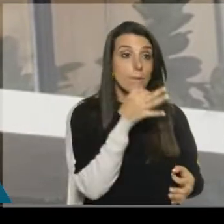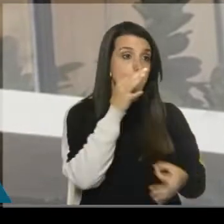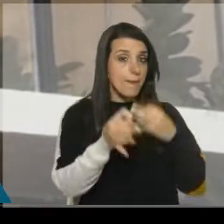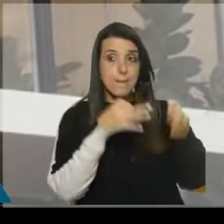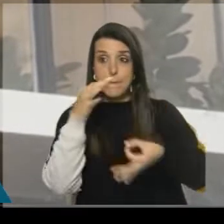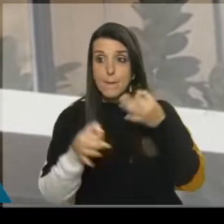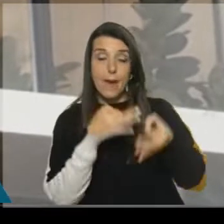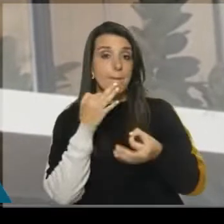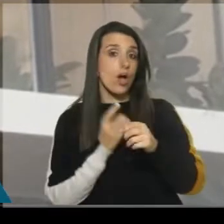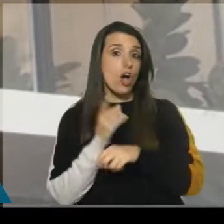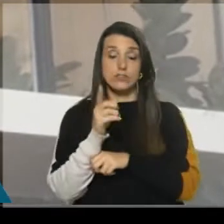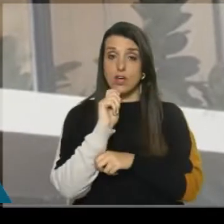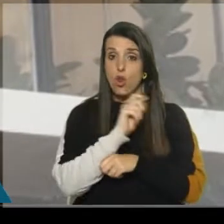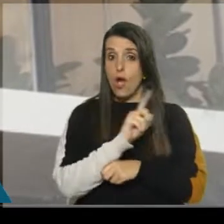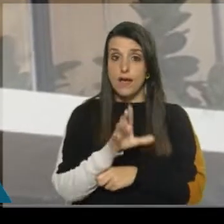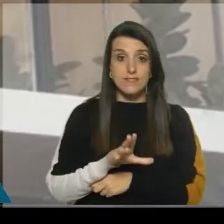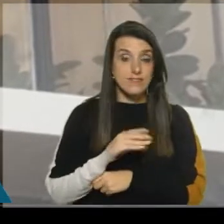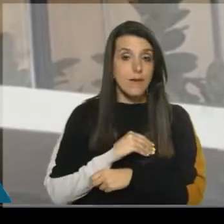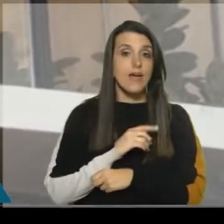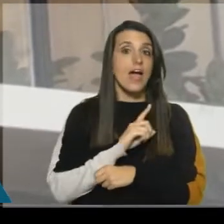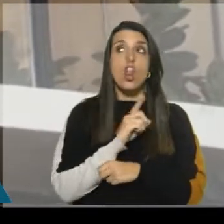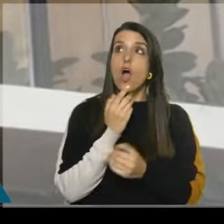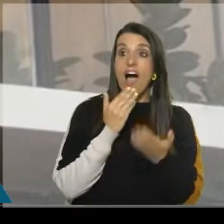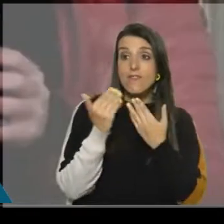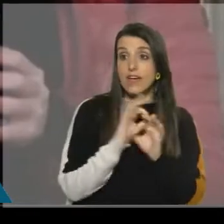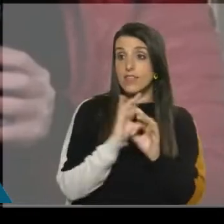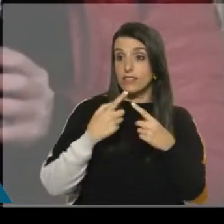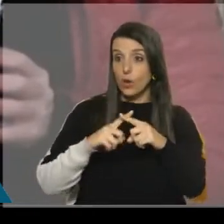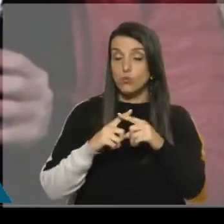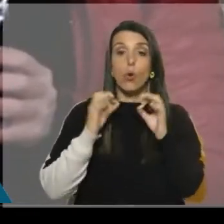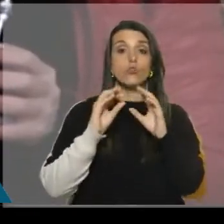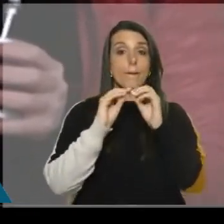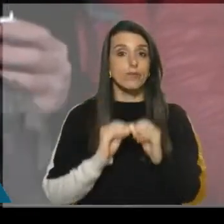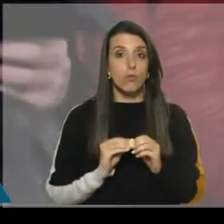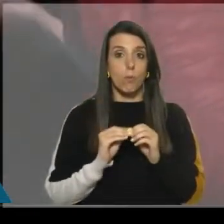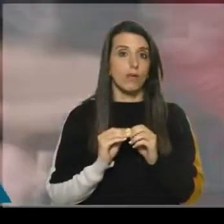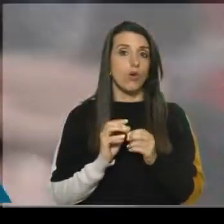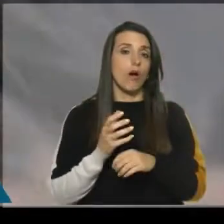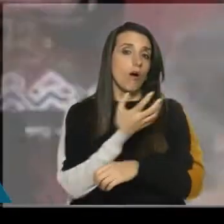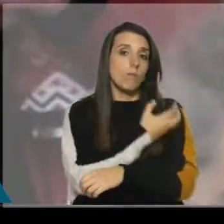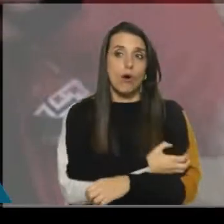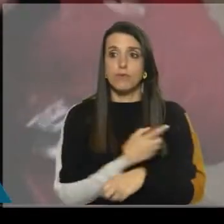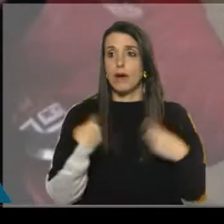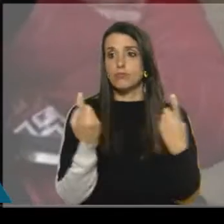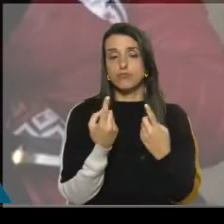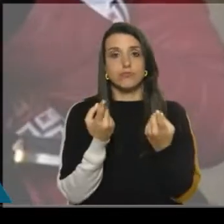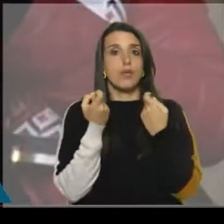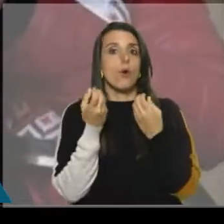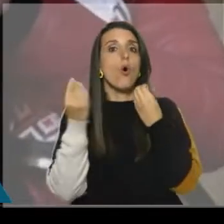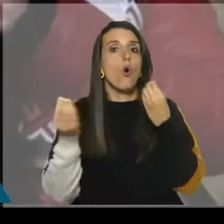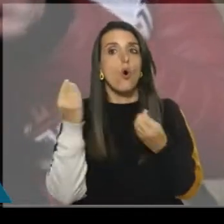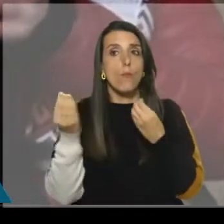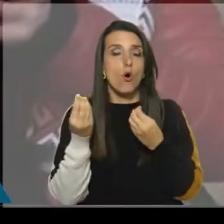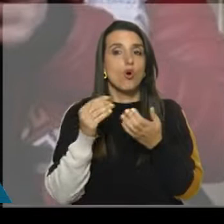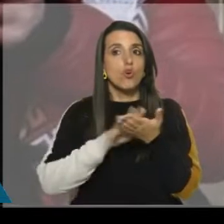nuestro posicionamiento en contra que no se abran espacios de diálogo para discutir eso un presupuesto que sigue siendo maduro para resolver las necesidades de los